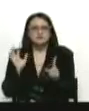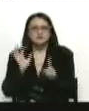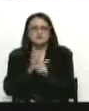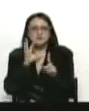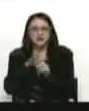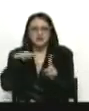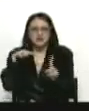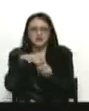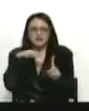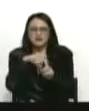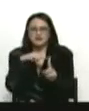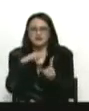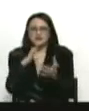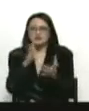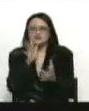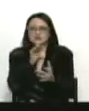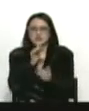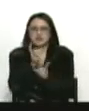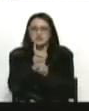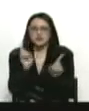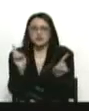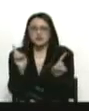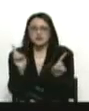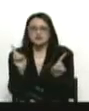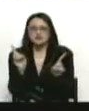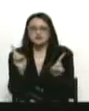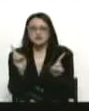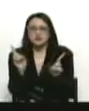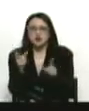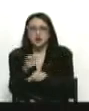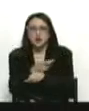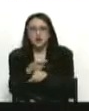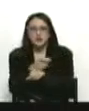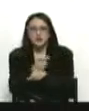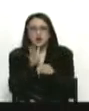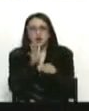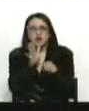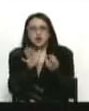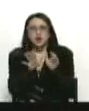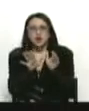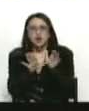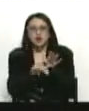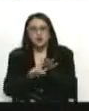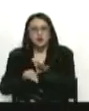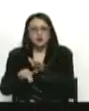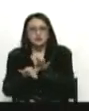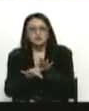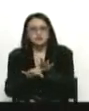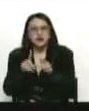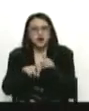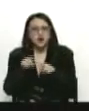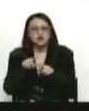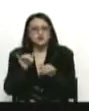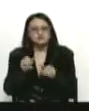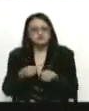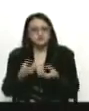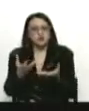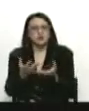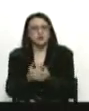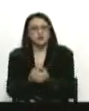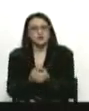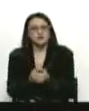persecuciones, ausencia de democracia, gobiernos corruptos, eso es lo que le ofrecen las oligarquías